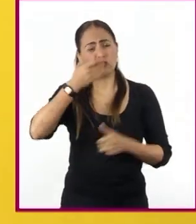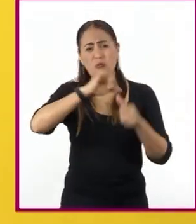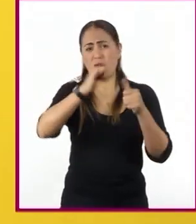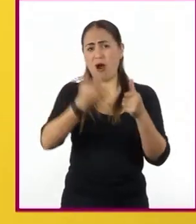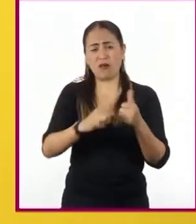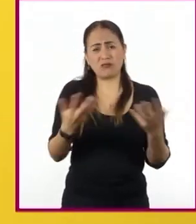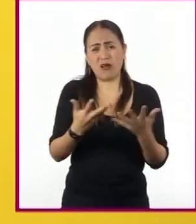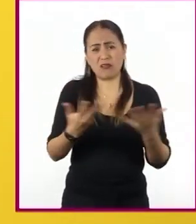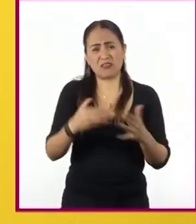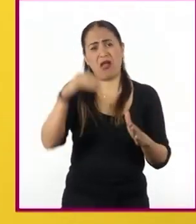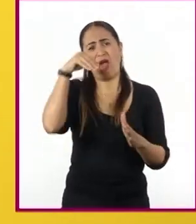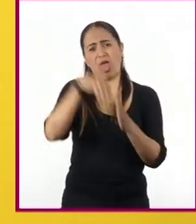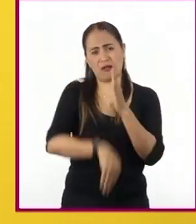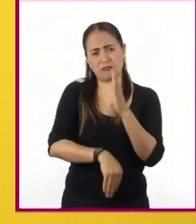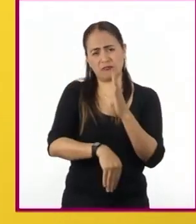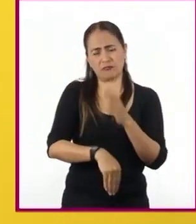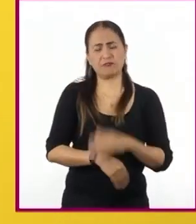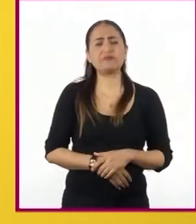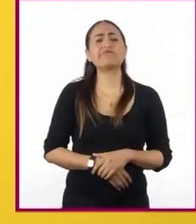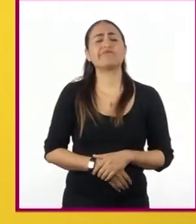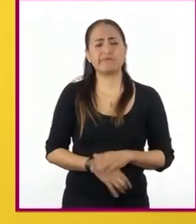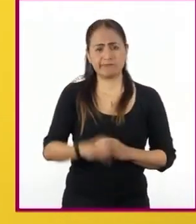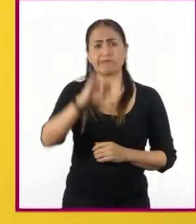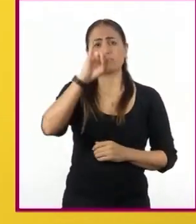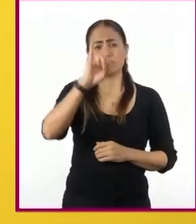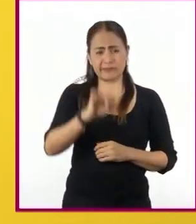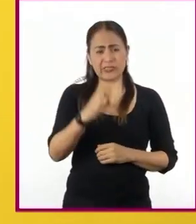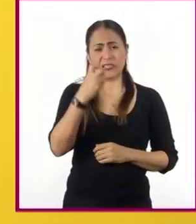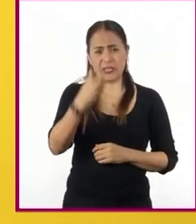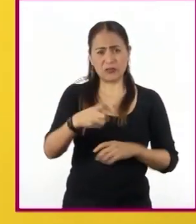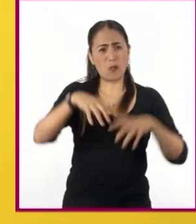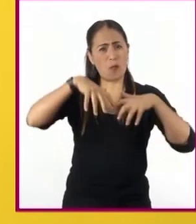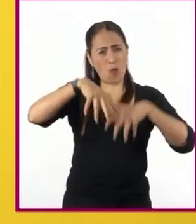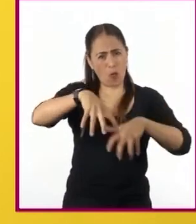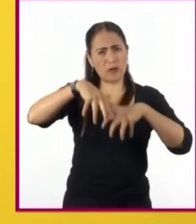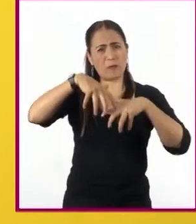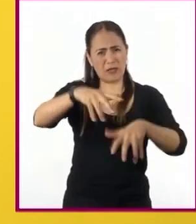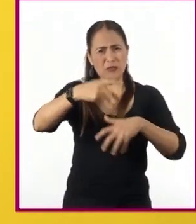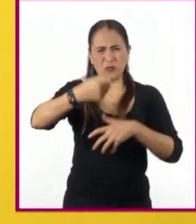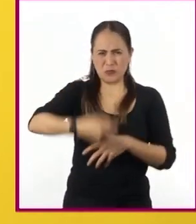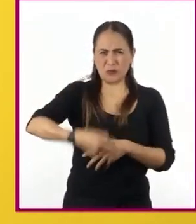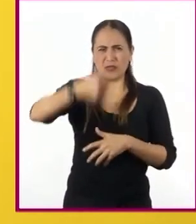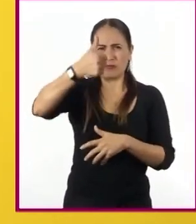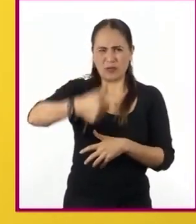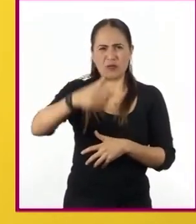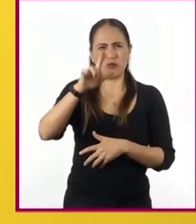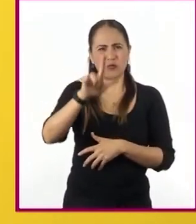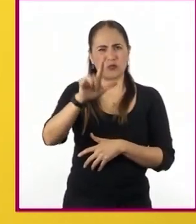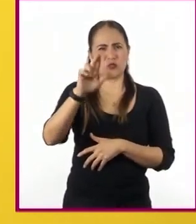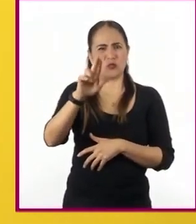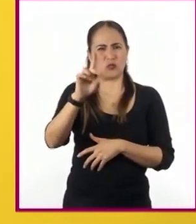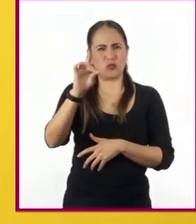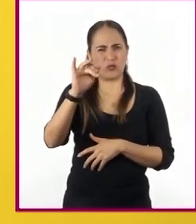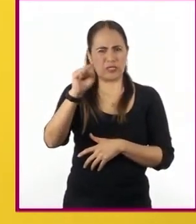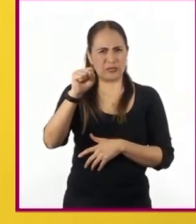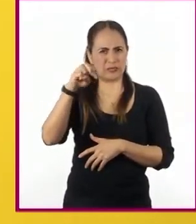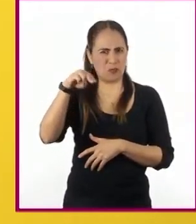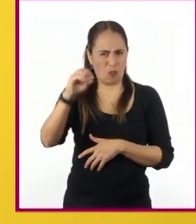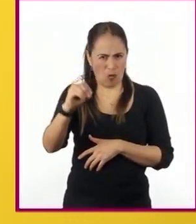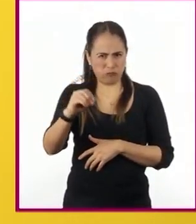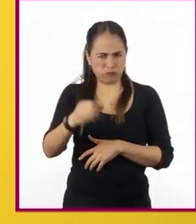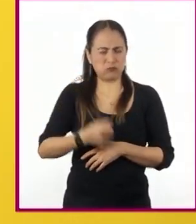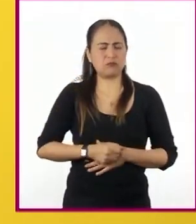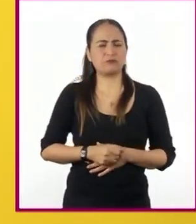Esta noticia nos informa acerca de uno de los primeros movimientos obreros de la historia, el ludismo. Uno de los